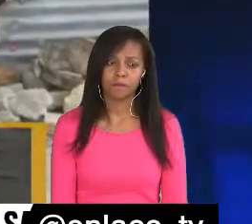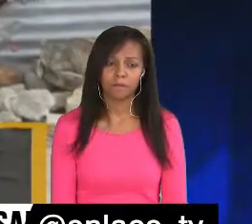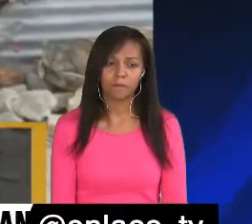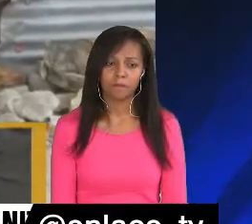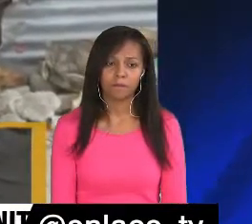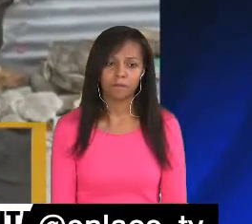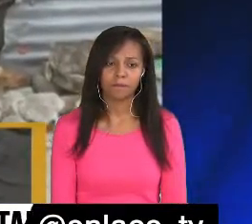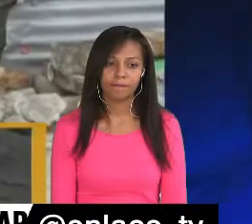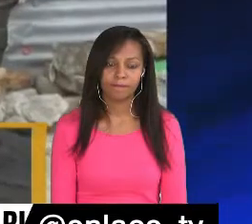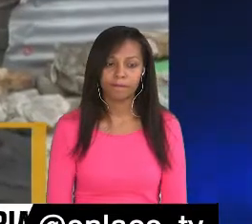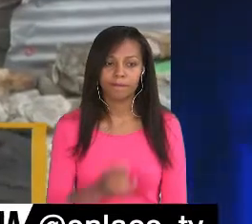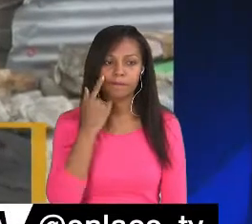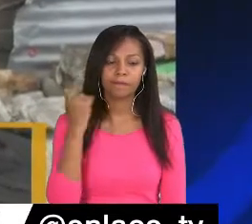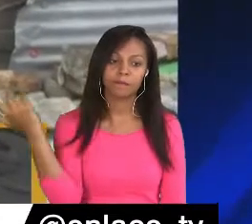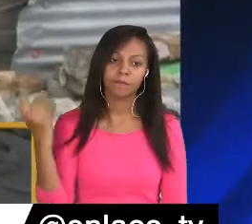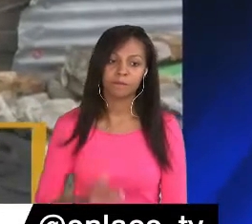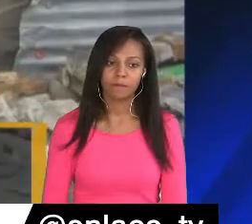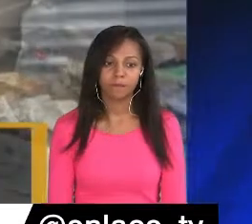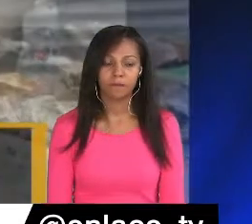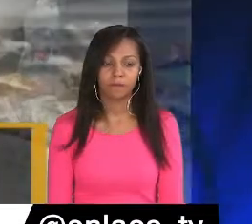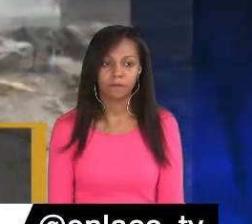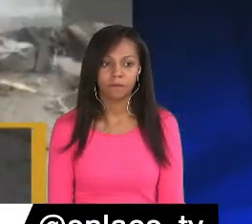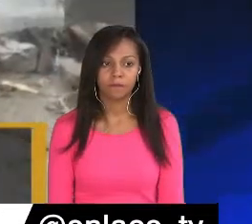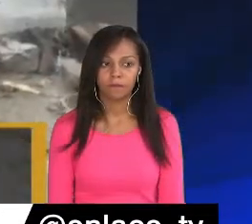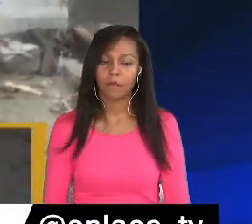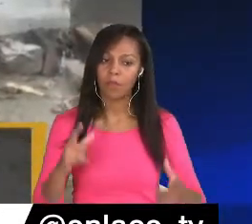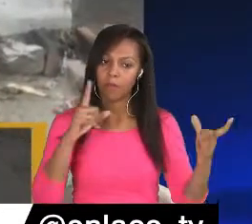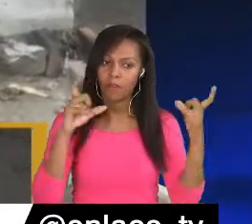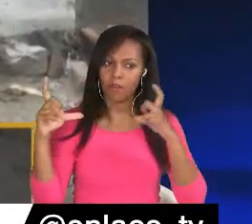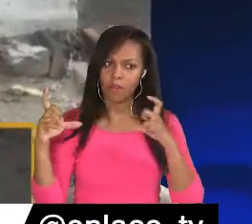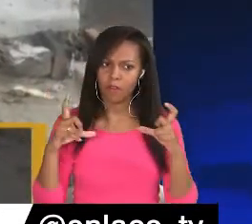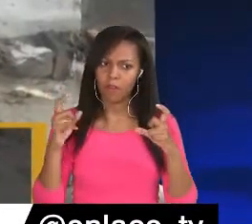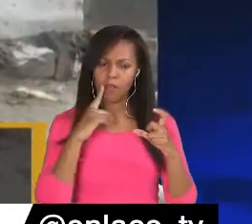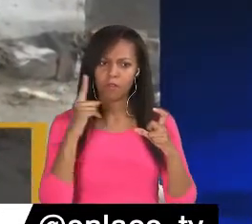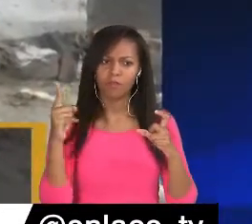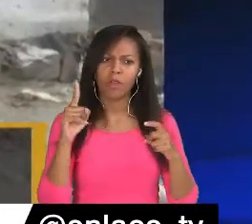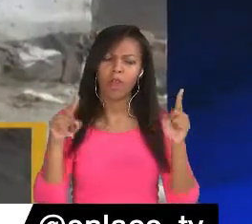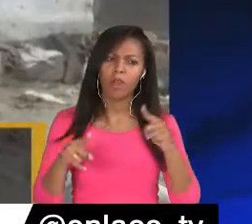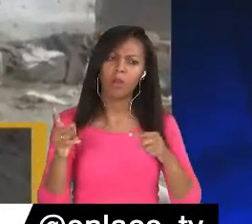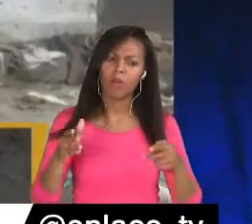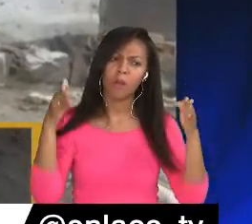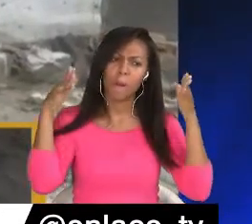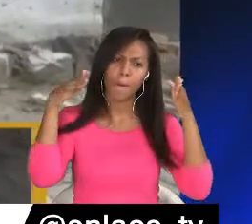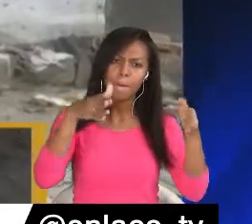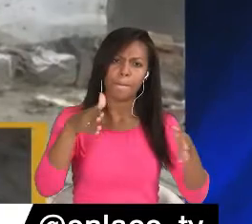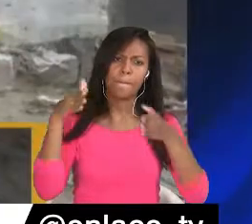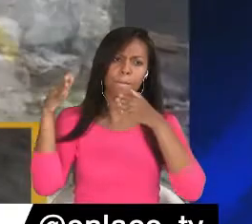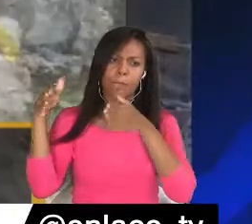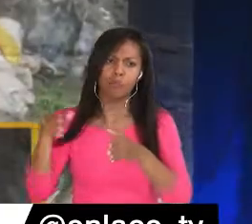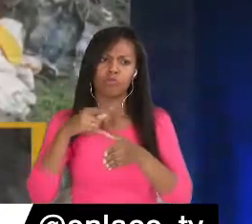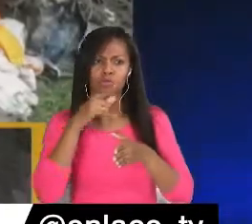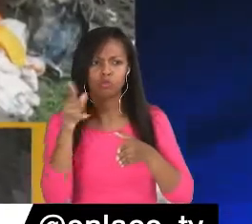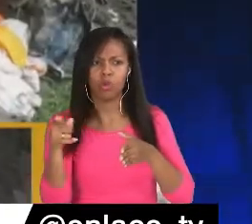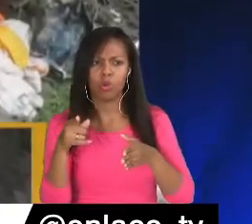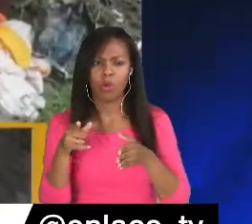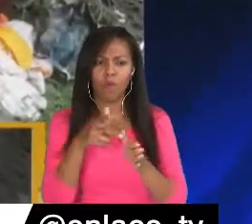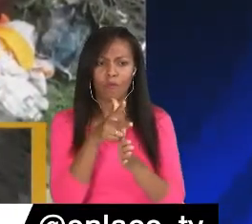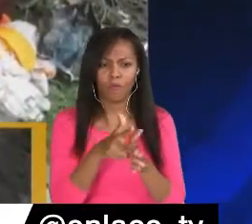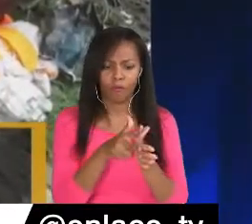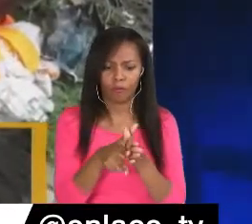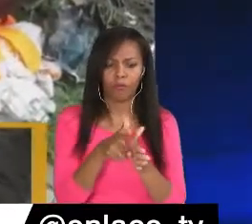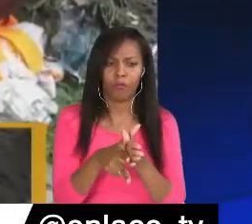En este otro reportero ciudadano vemos en estas fotografías las bodegas que están en inmediaciones del ferrocarril. Las estructuras